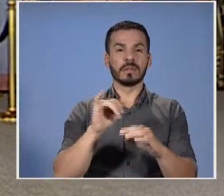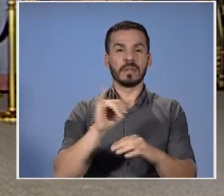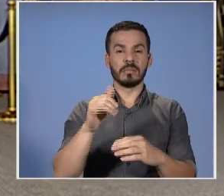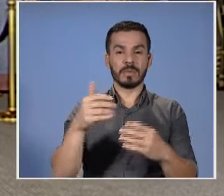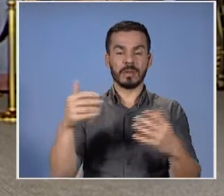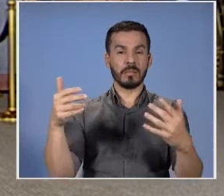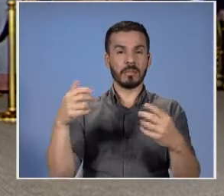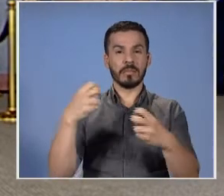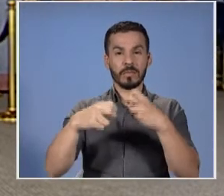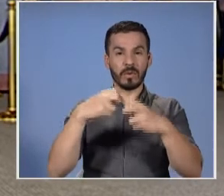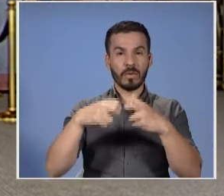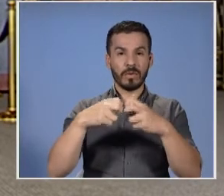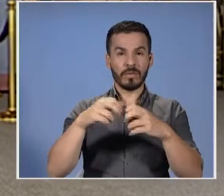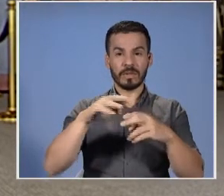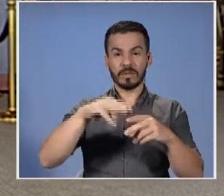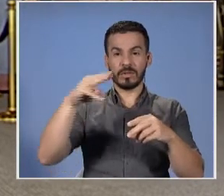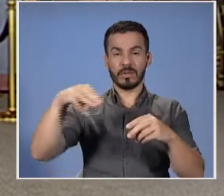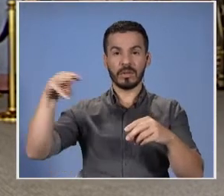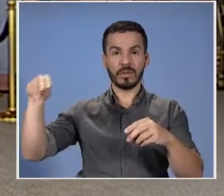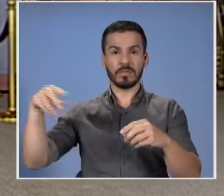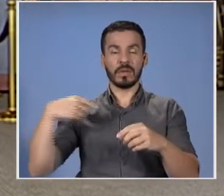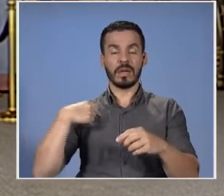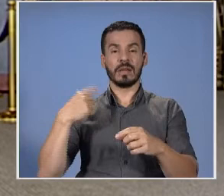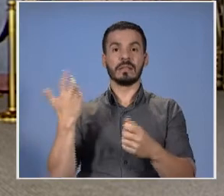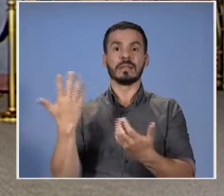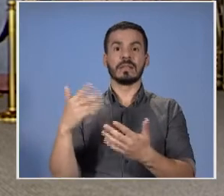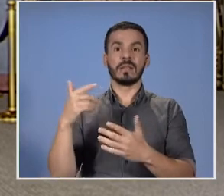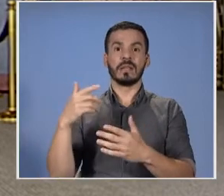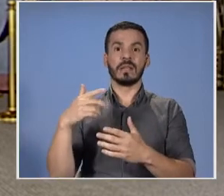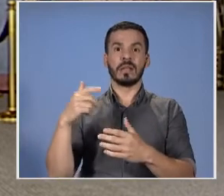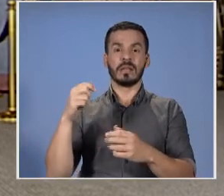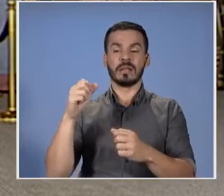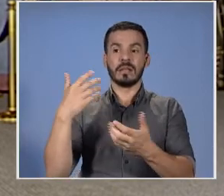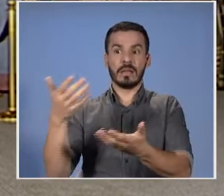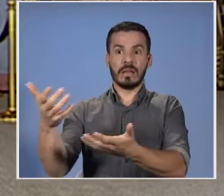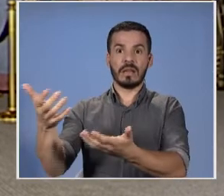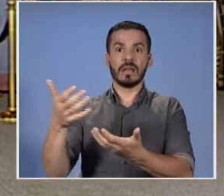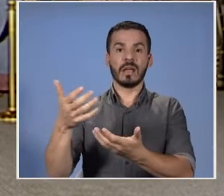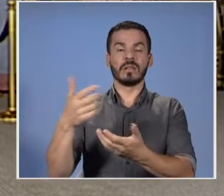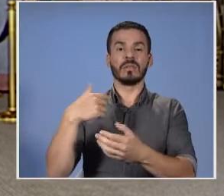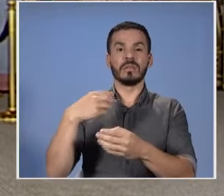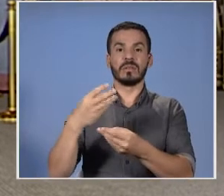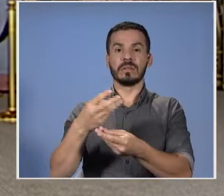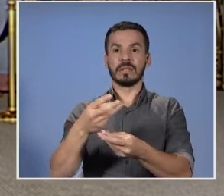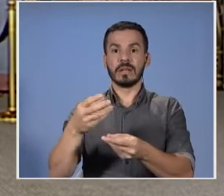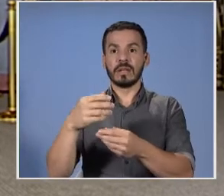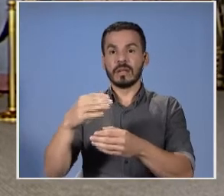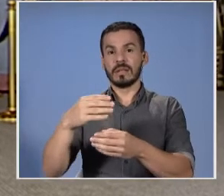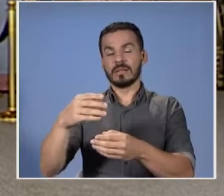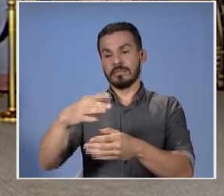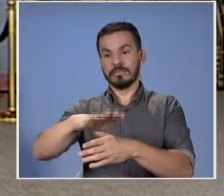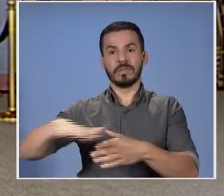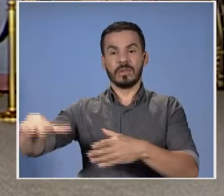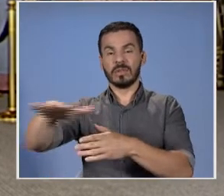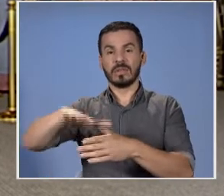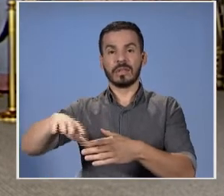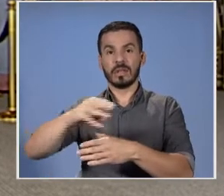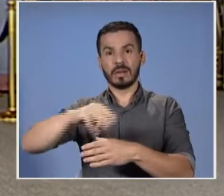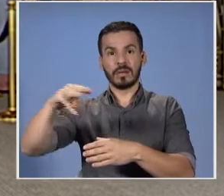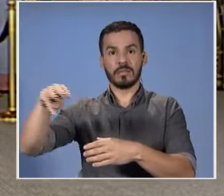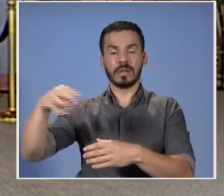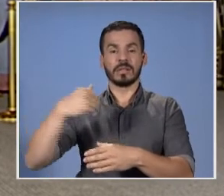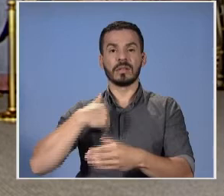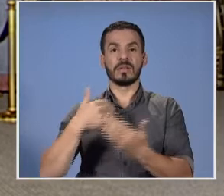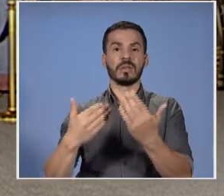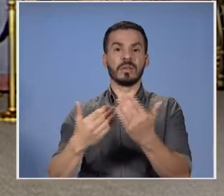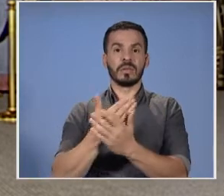de mares que sobre Costa Rica ahora acaba de ganar más bien territorio marítimo, digámoslo así. Tenemos una